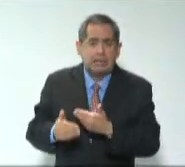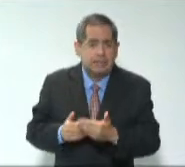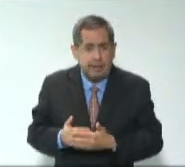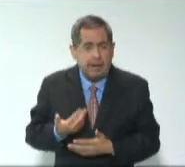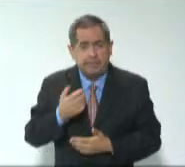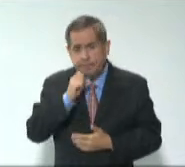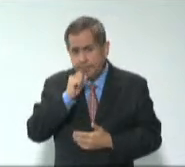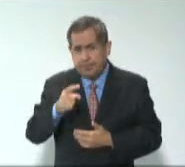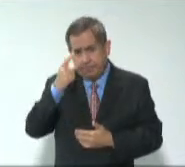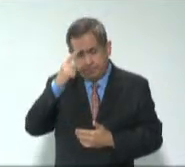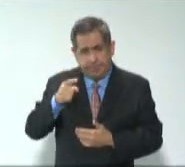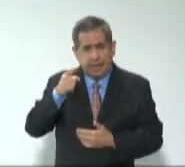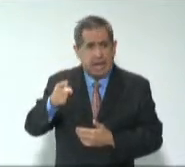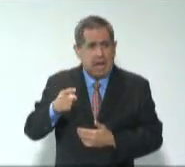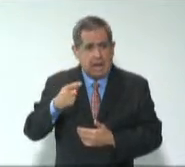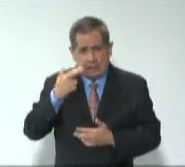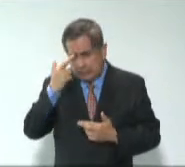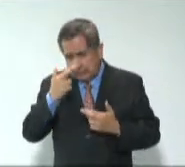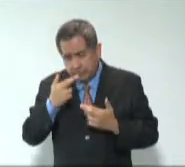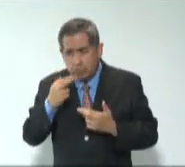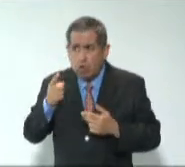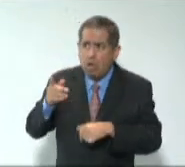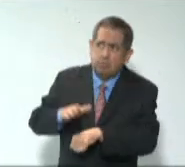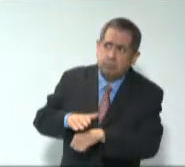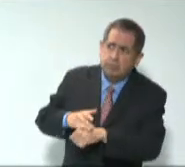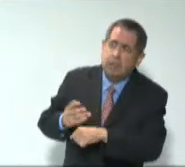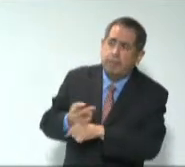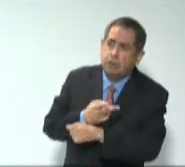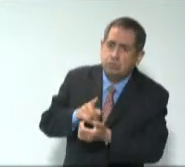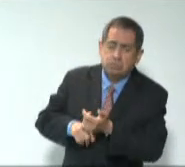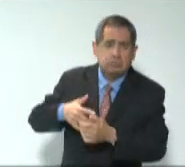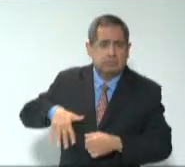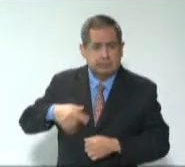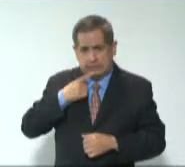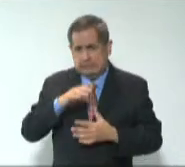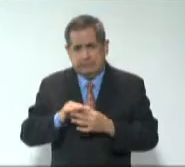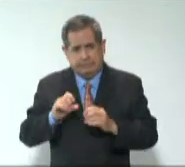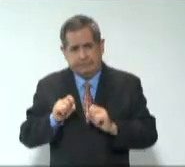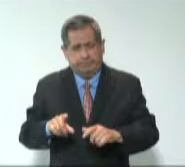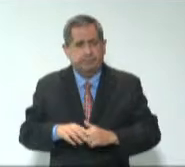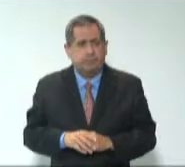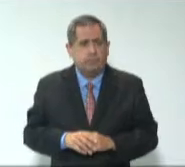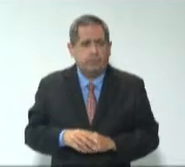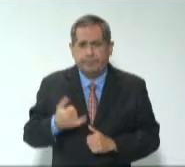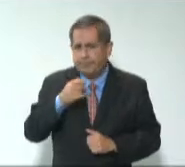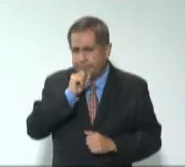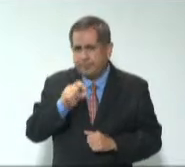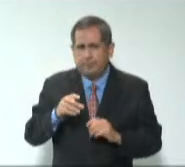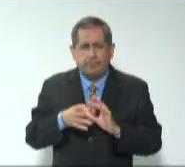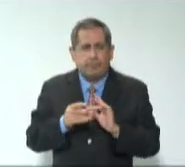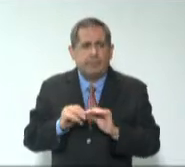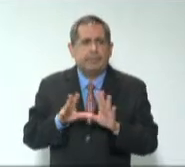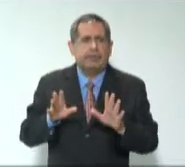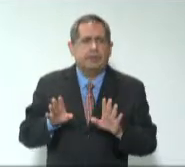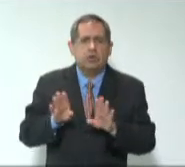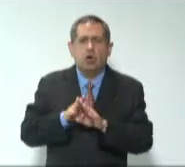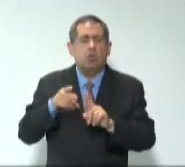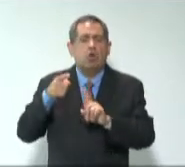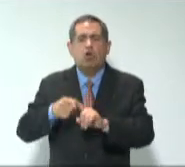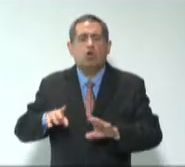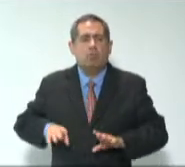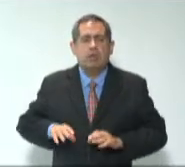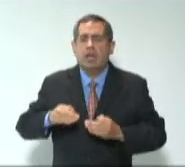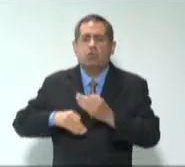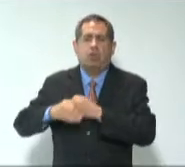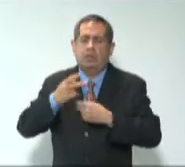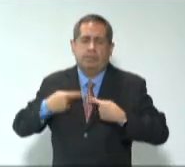lleve a la rendición de cuentas ya lo lo comentaban Aquí también y desde luego eh el interés público